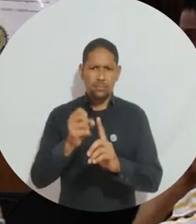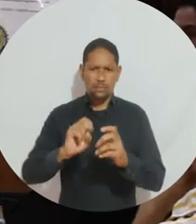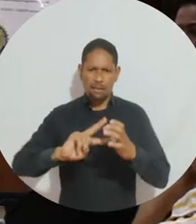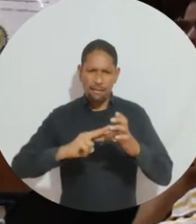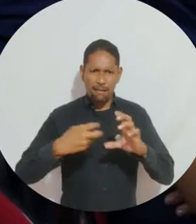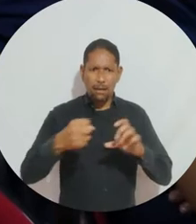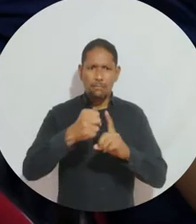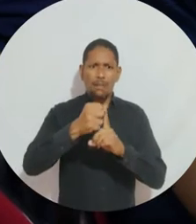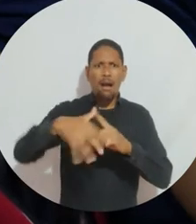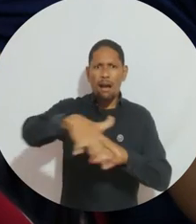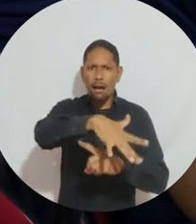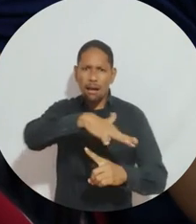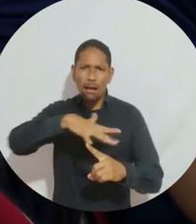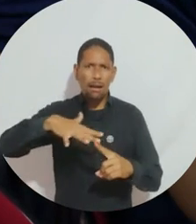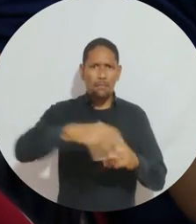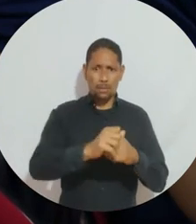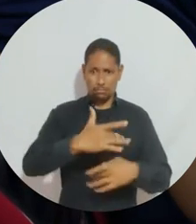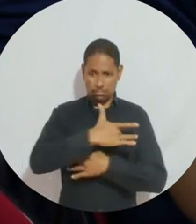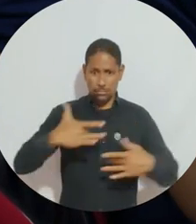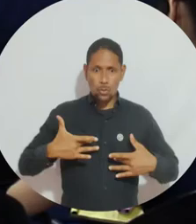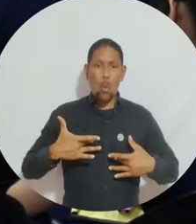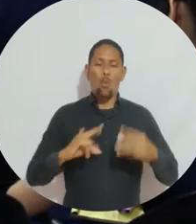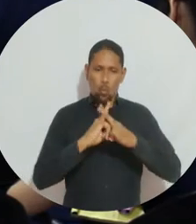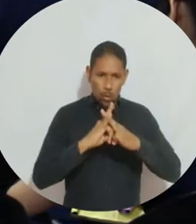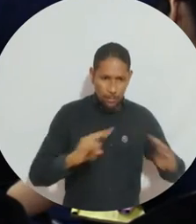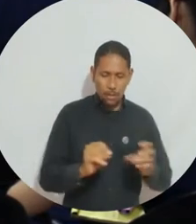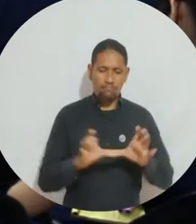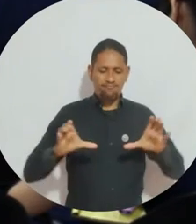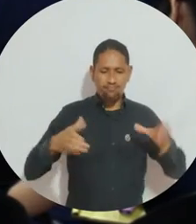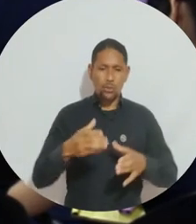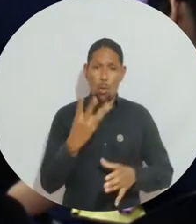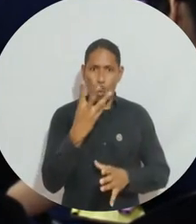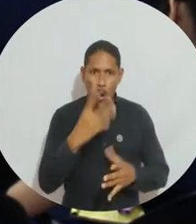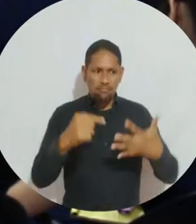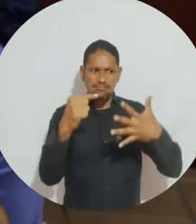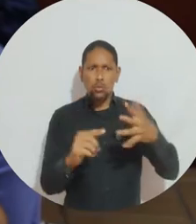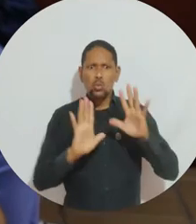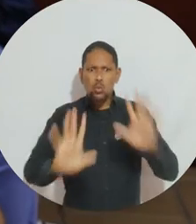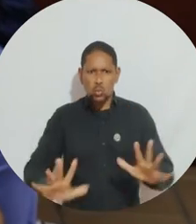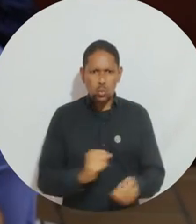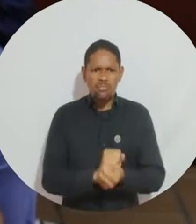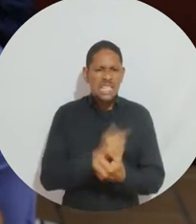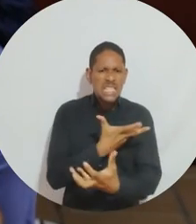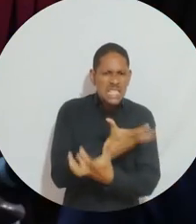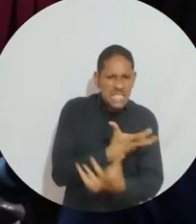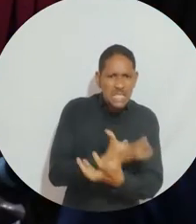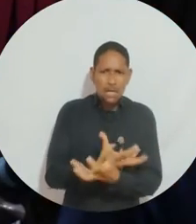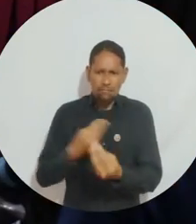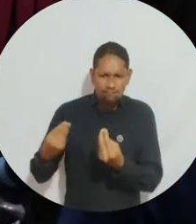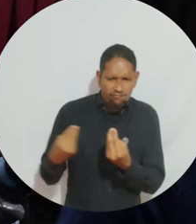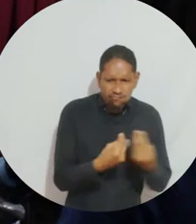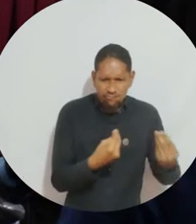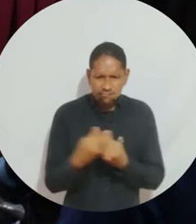Con la Conferencia Genética, Ambiente y Salud, la Universidad del Magdalena desarrolló la cuarta sesión de la Cátedra de la Academia Colombiana de Ciencias